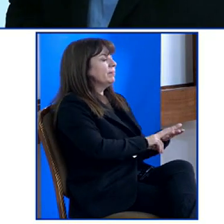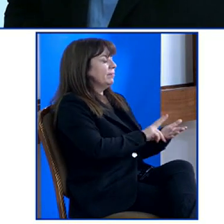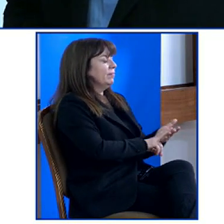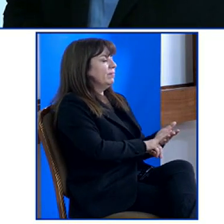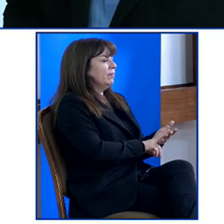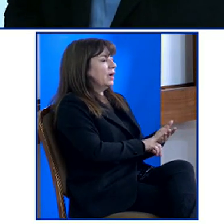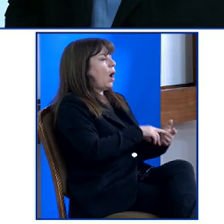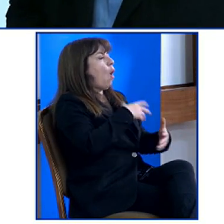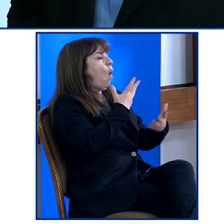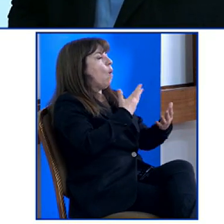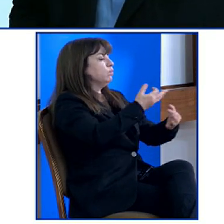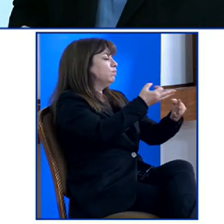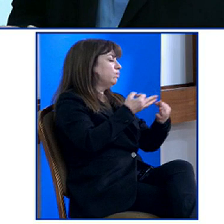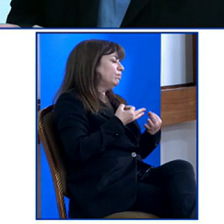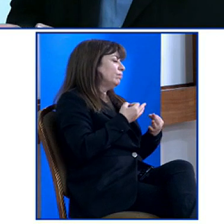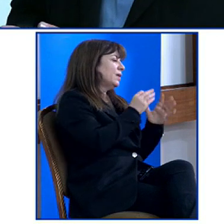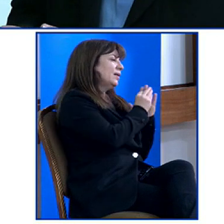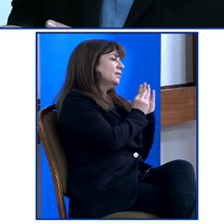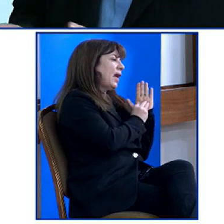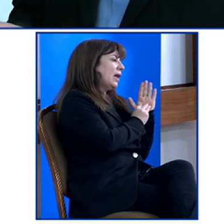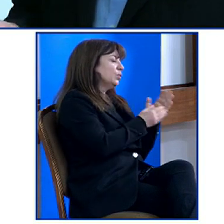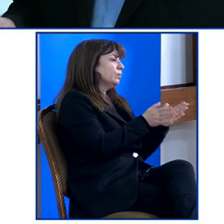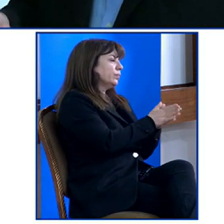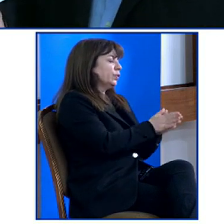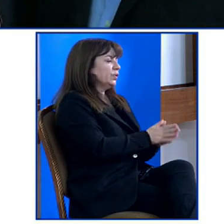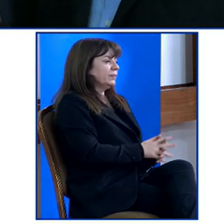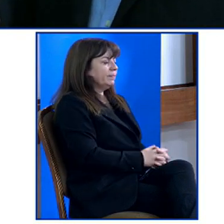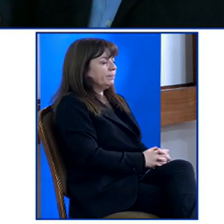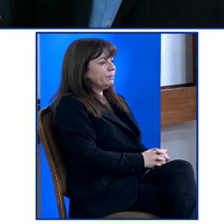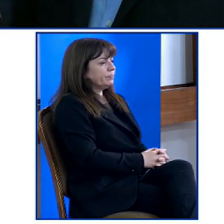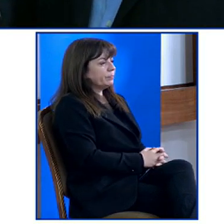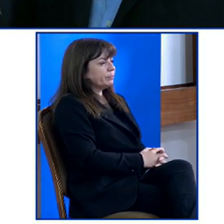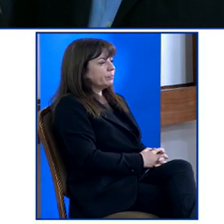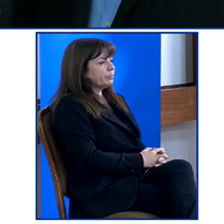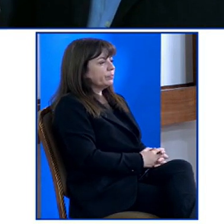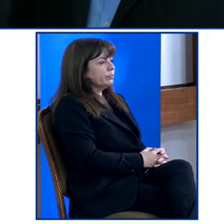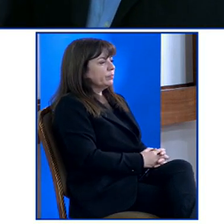de mortalidad.